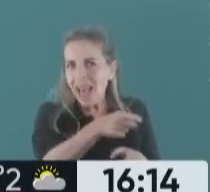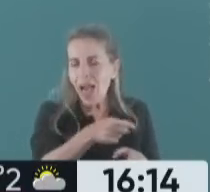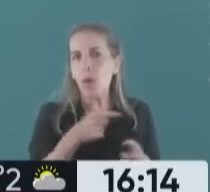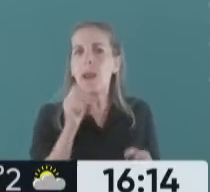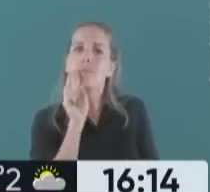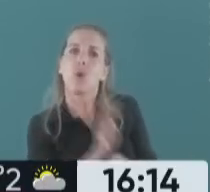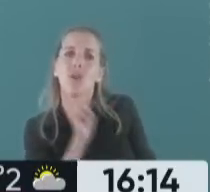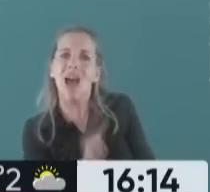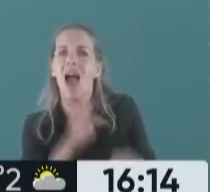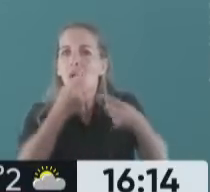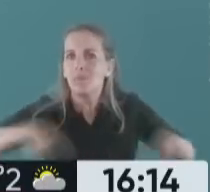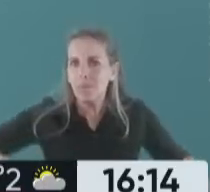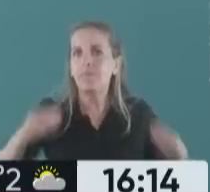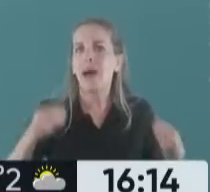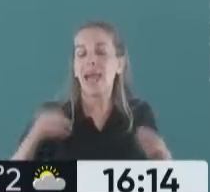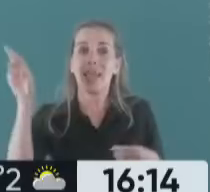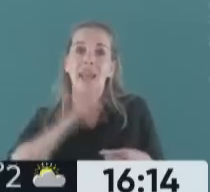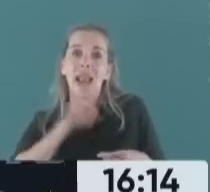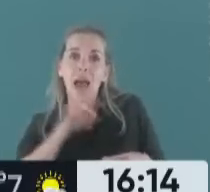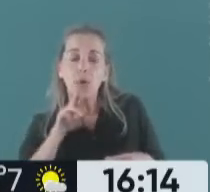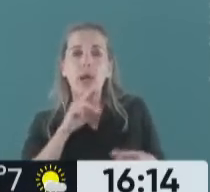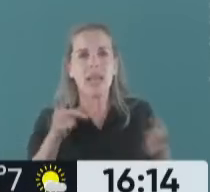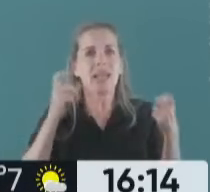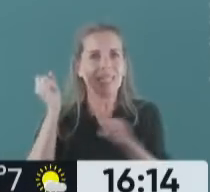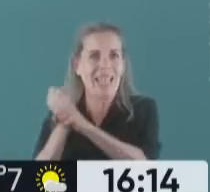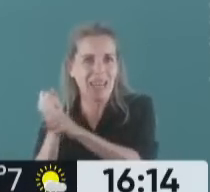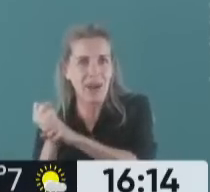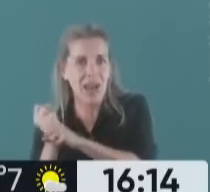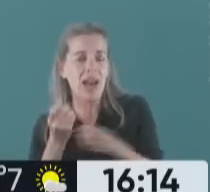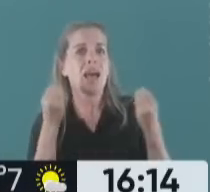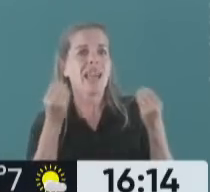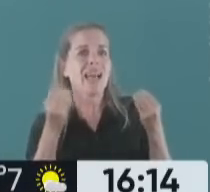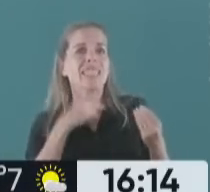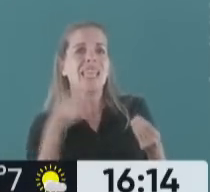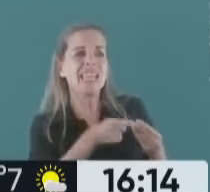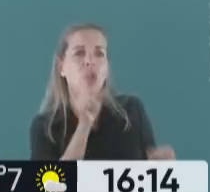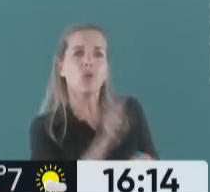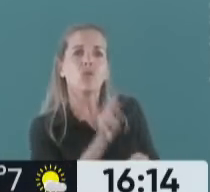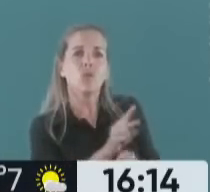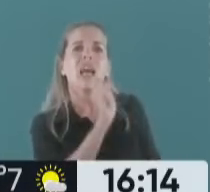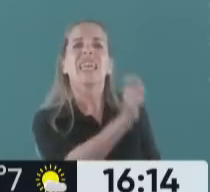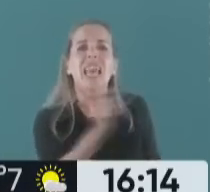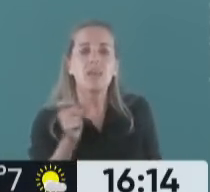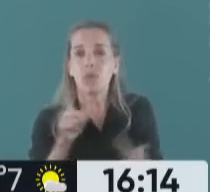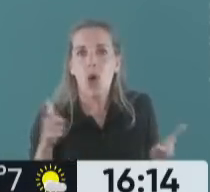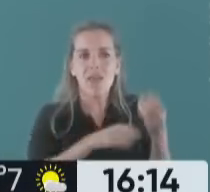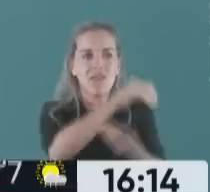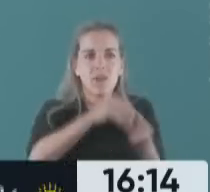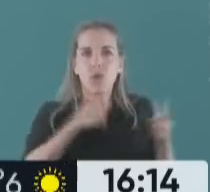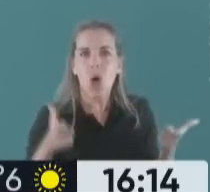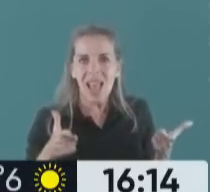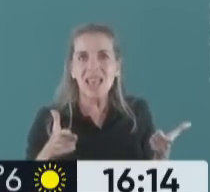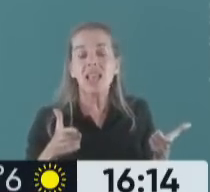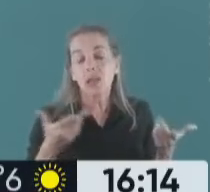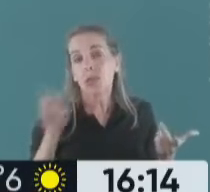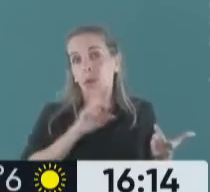de cuidado que permitan a aquellas mujeres que no pueden tener a alguien que cuide a sus hijos en su casa para que puedan poder salir